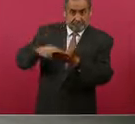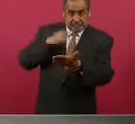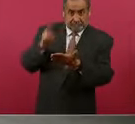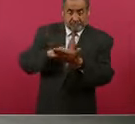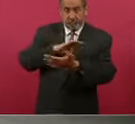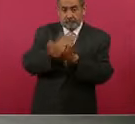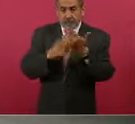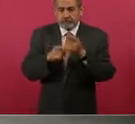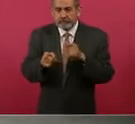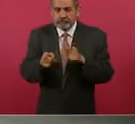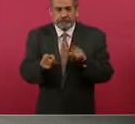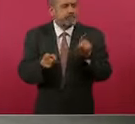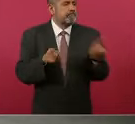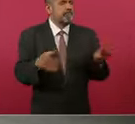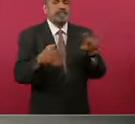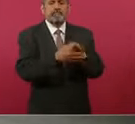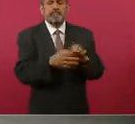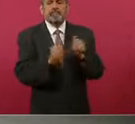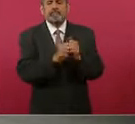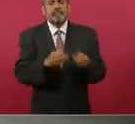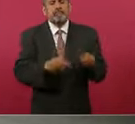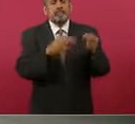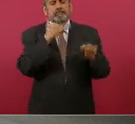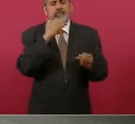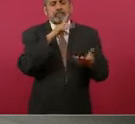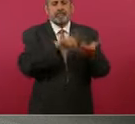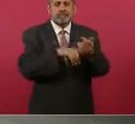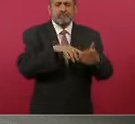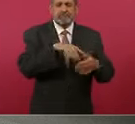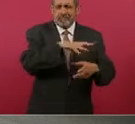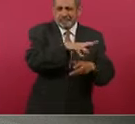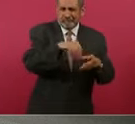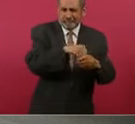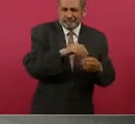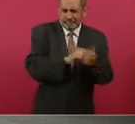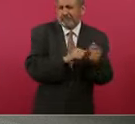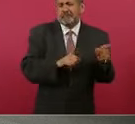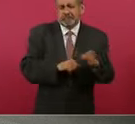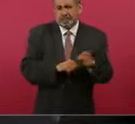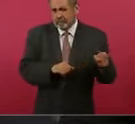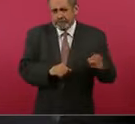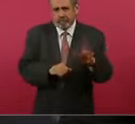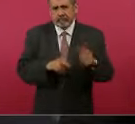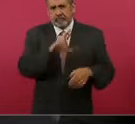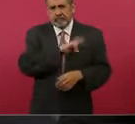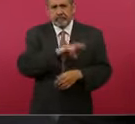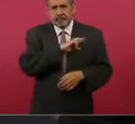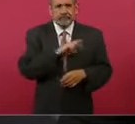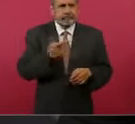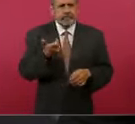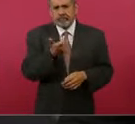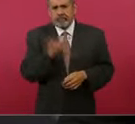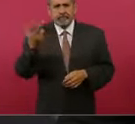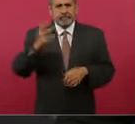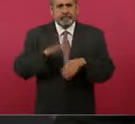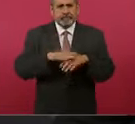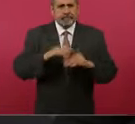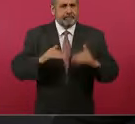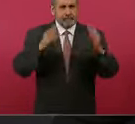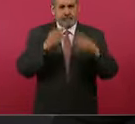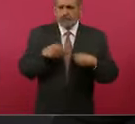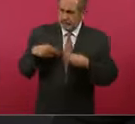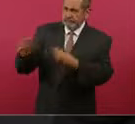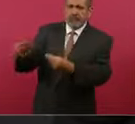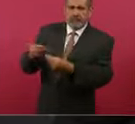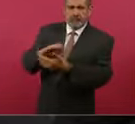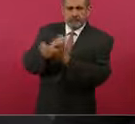Por eso se relaciona el cártel inmobiliario con el cártel, bueno, con la renta sobre precio de patrullas. Ahorita le voy a entregar el